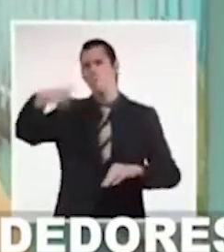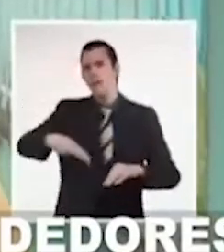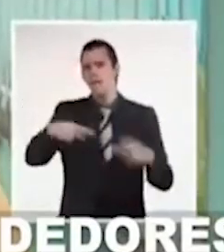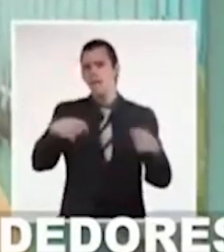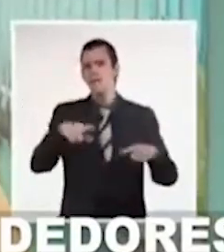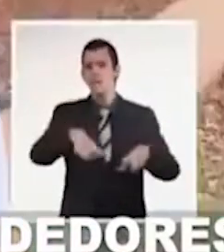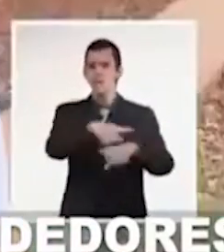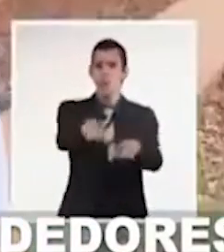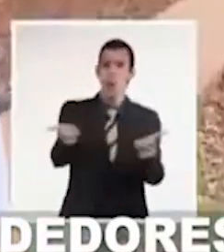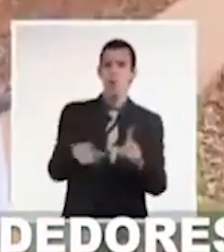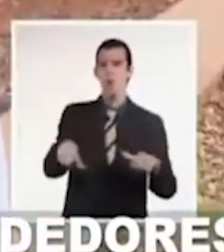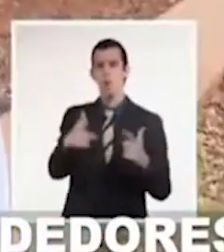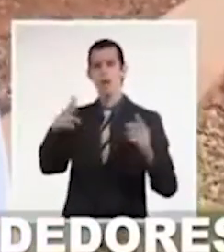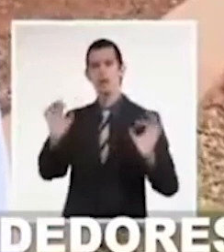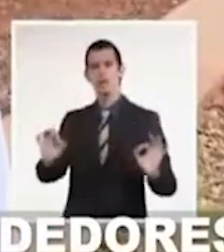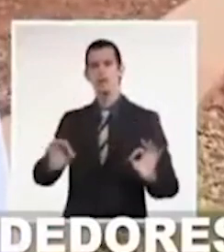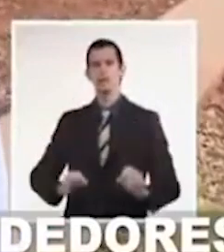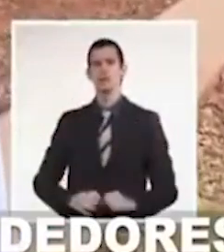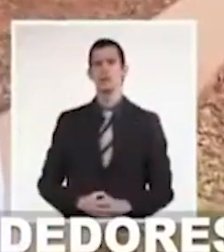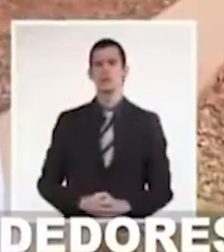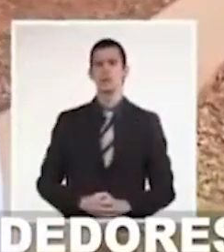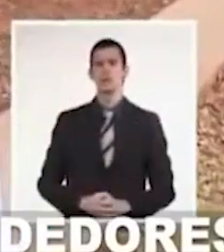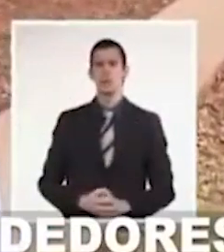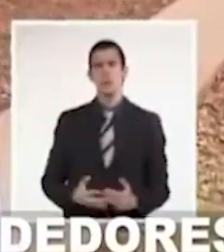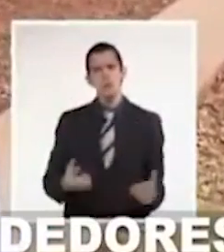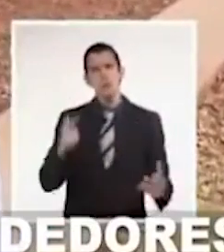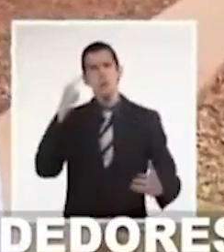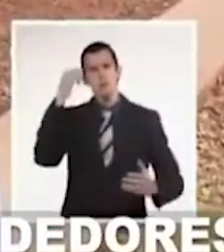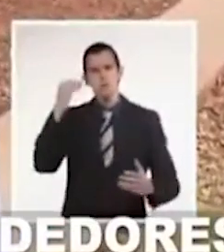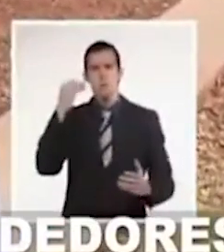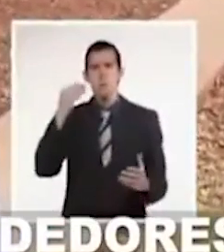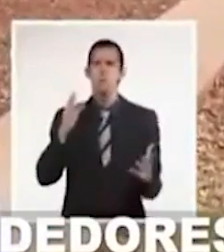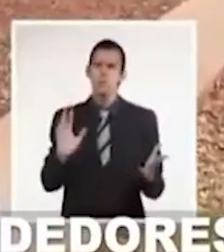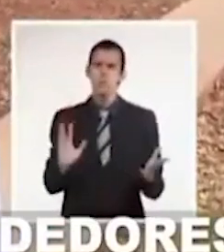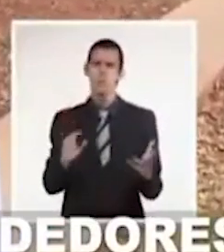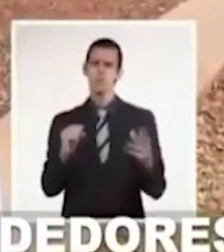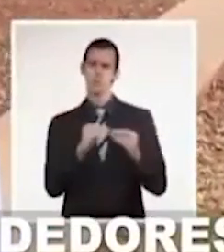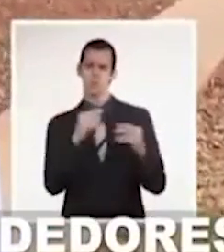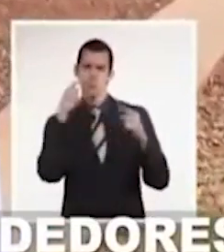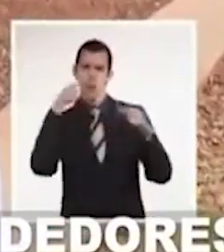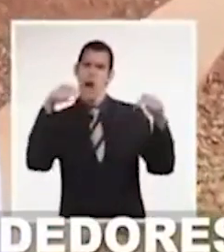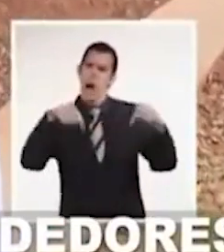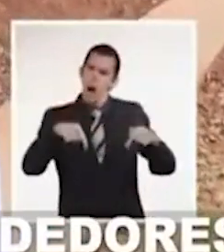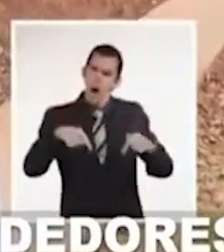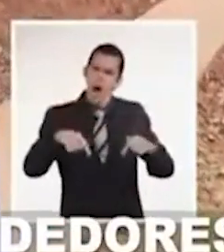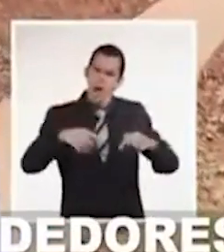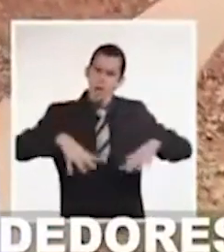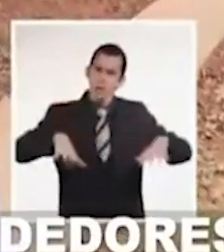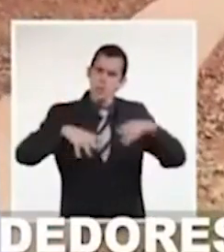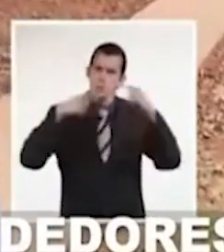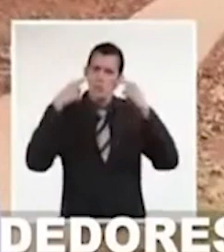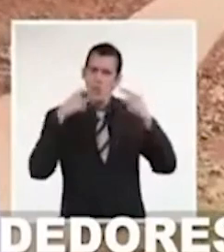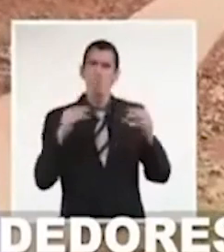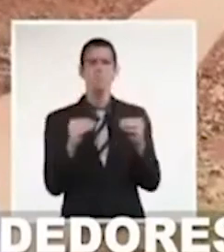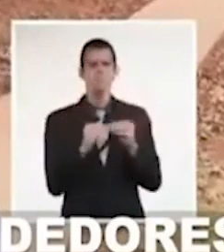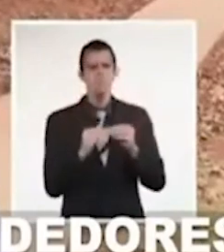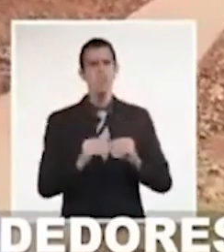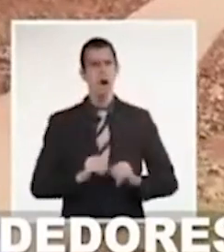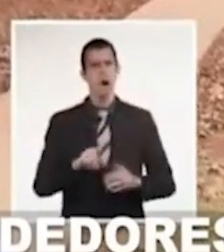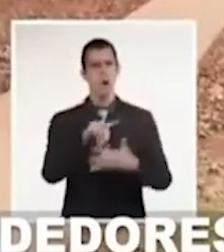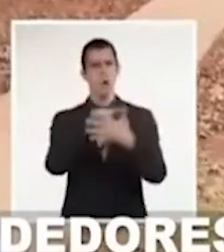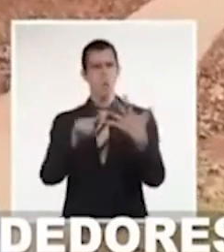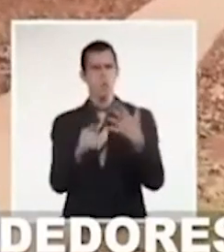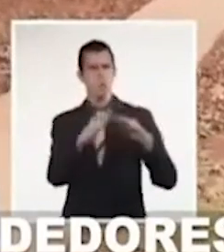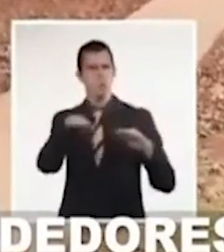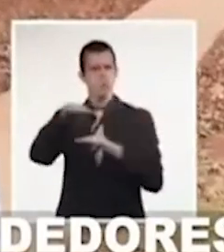destruida económicamente, porque económicamente los planes económicos de la dictadura son planes fallidos. Ellos hablan de las 240 y pico medidas de